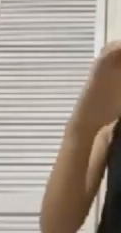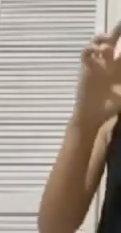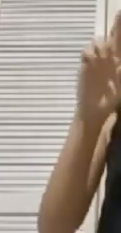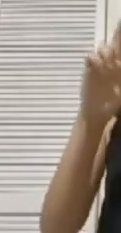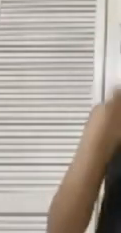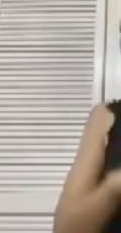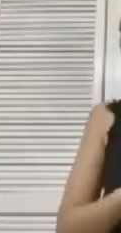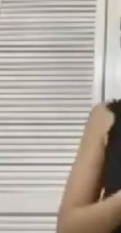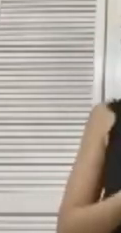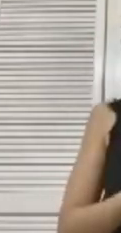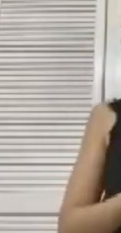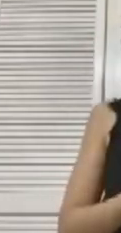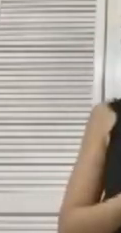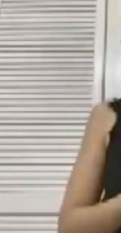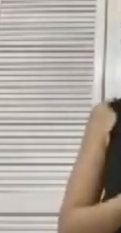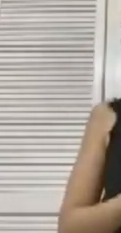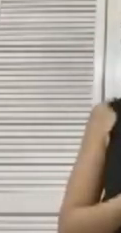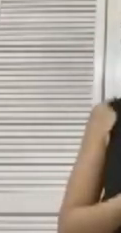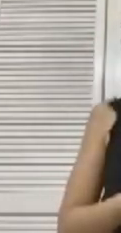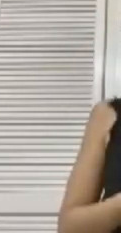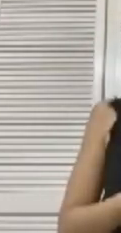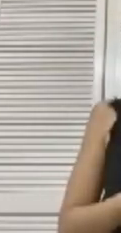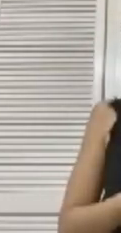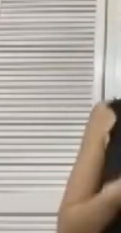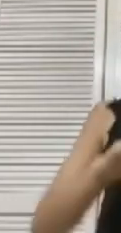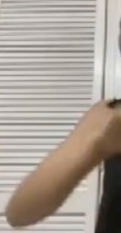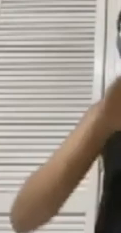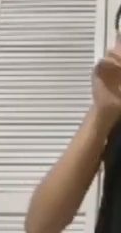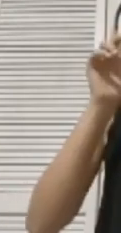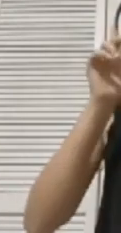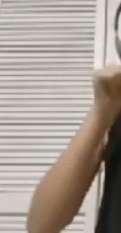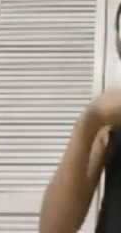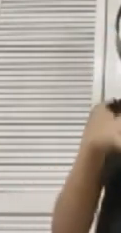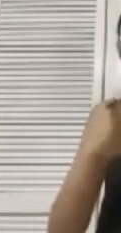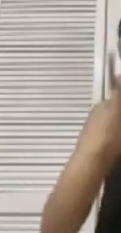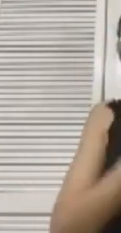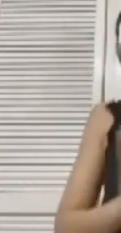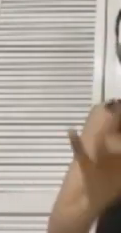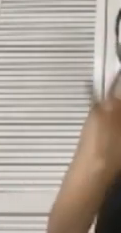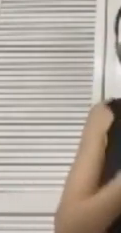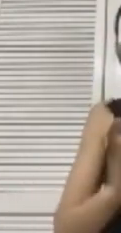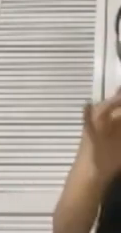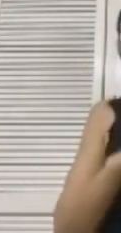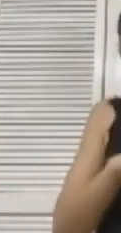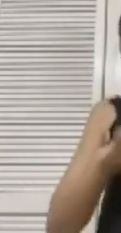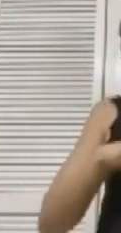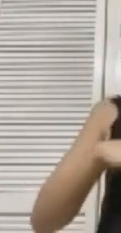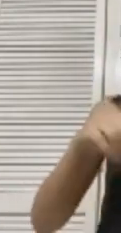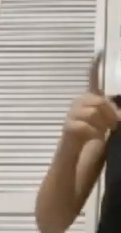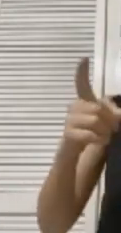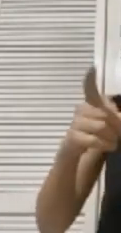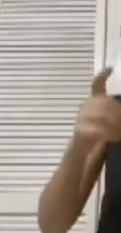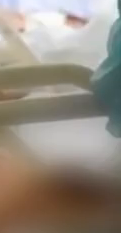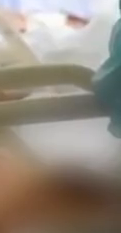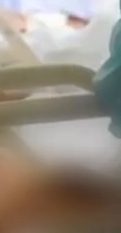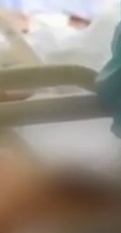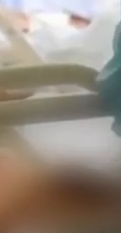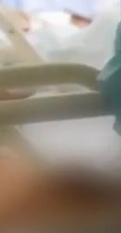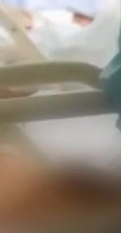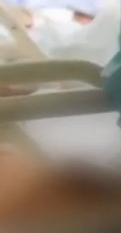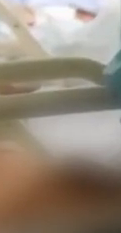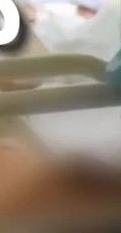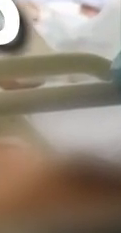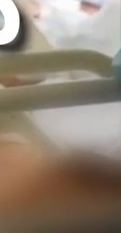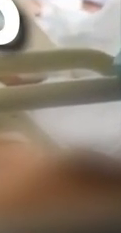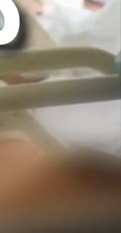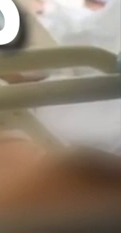suman 300 61 los recuperados van 1794 descartados y 782 sospechosos además